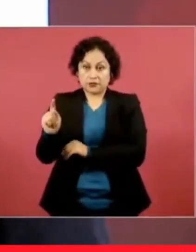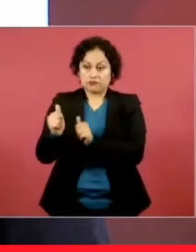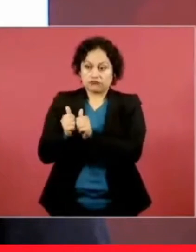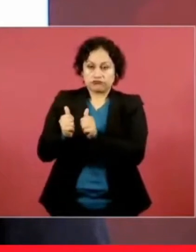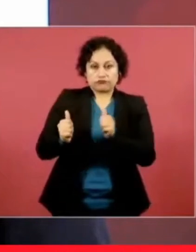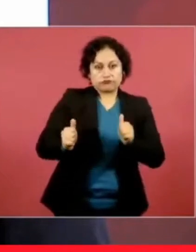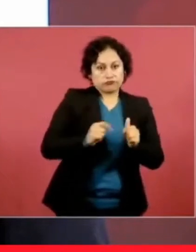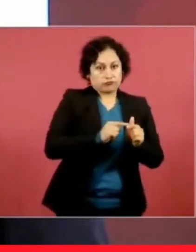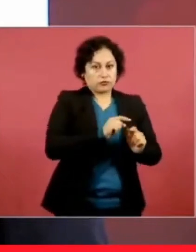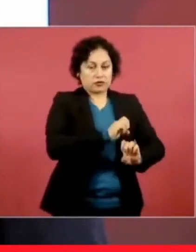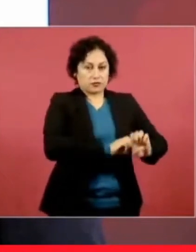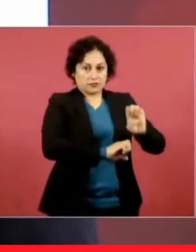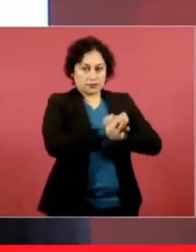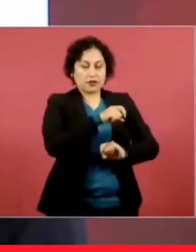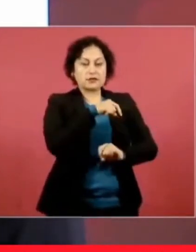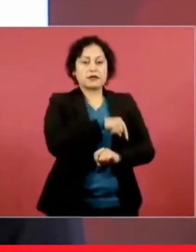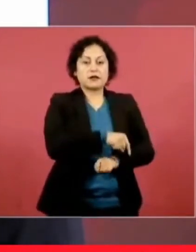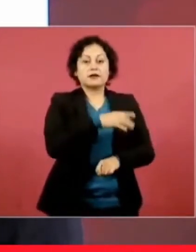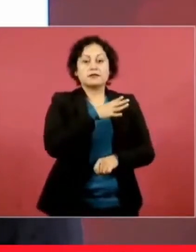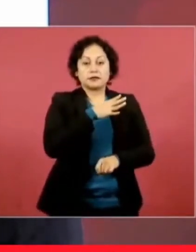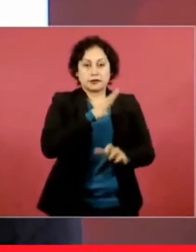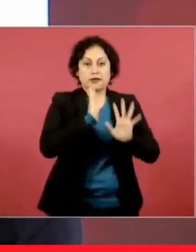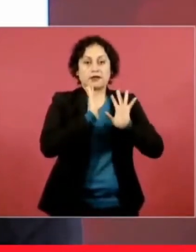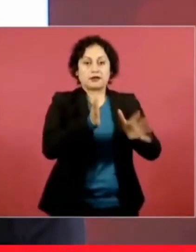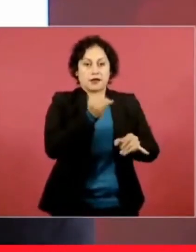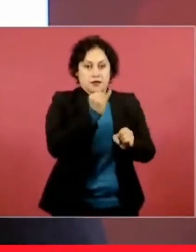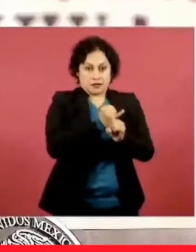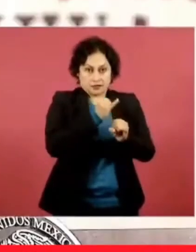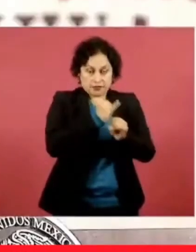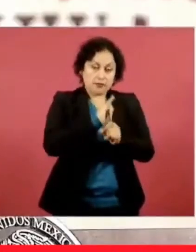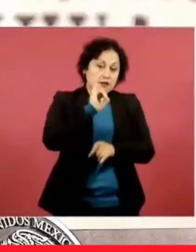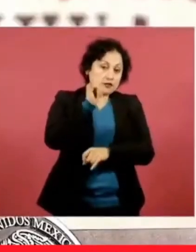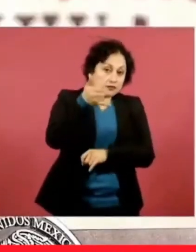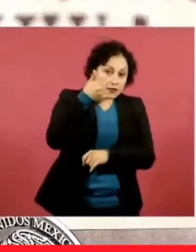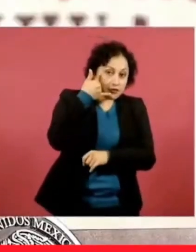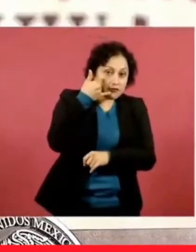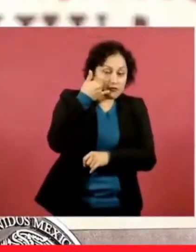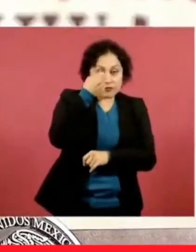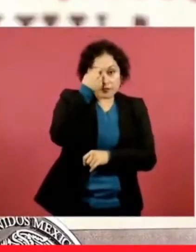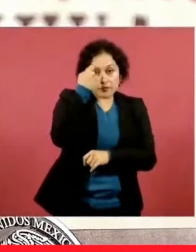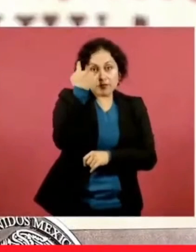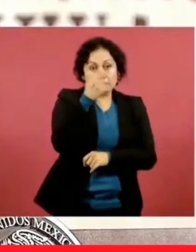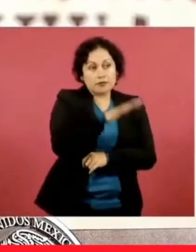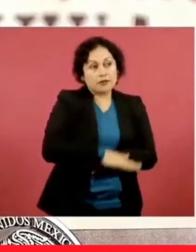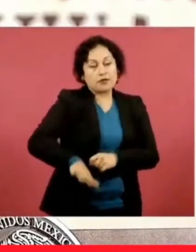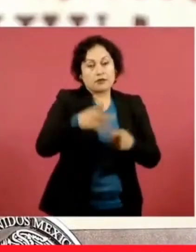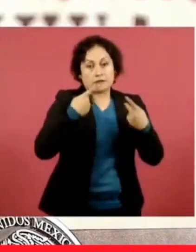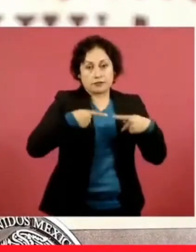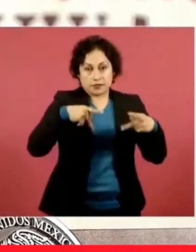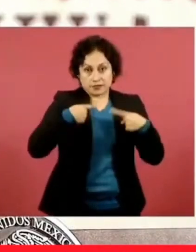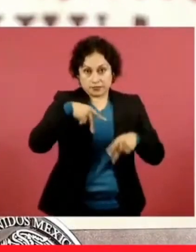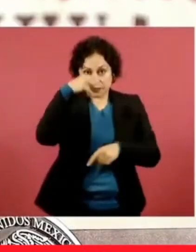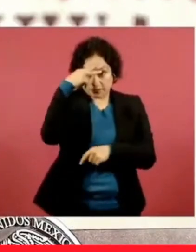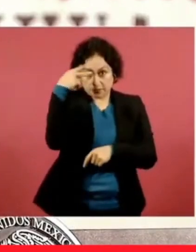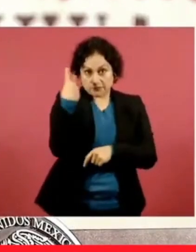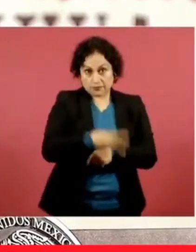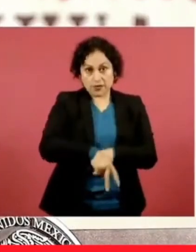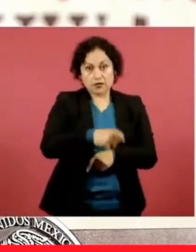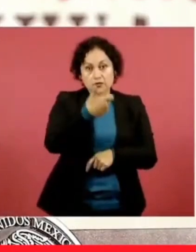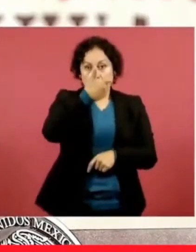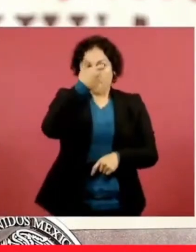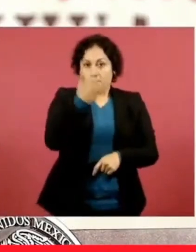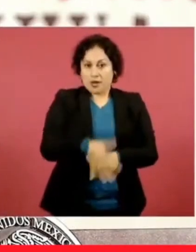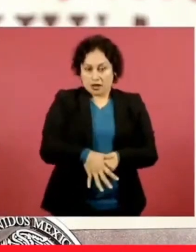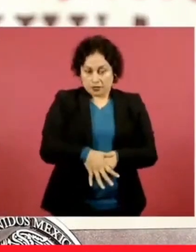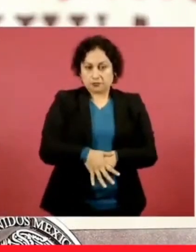provee ya internet y telefonía para todos los mexicanos y al precio más bajo, sin plazos forzosos.